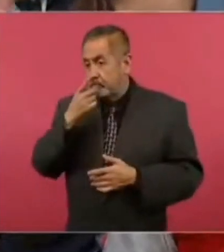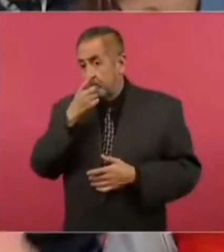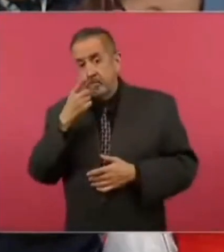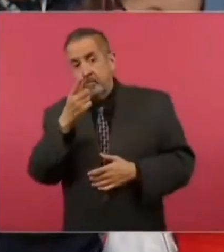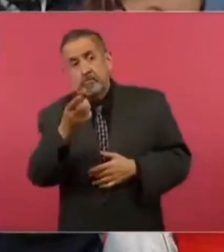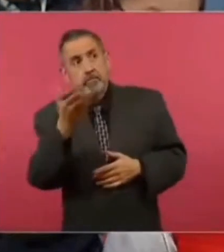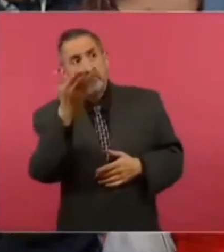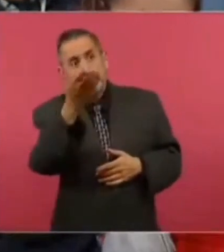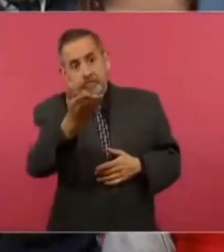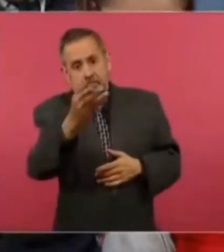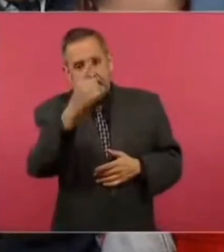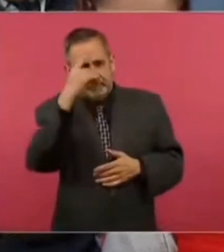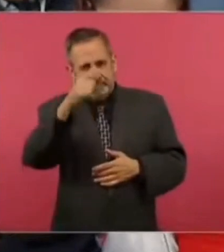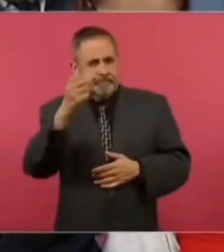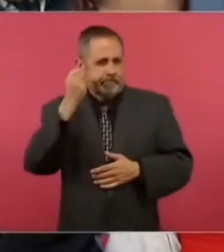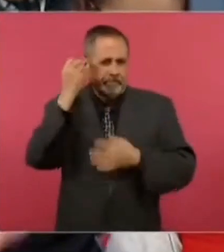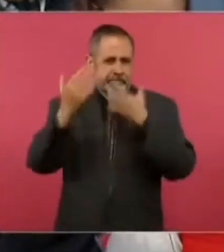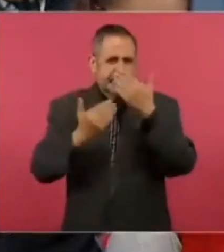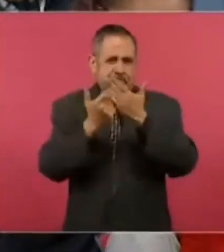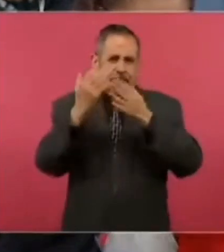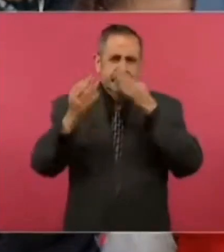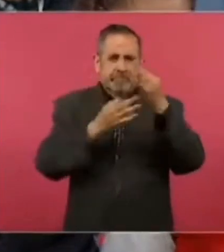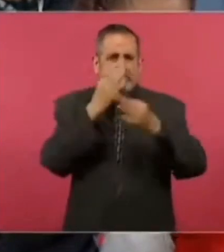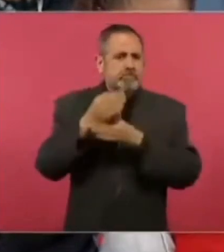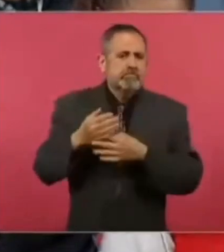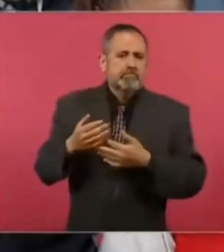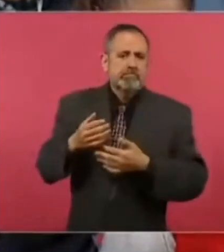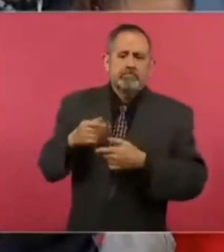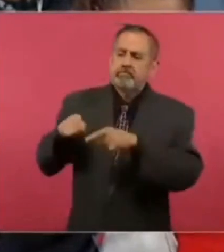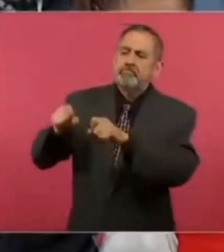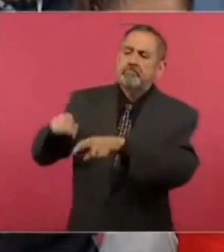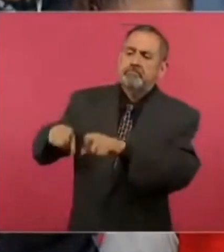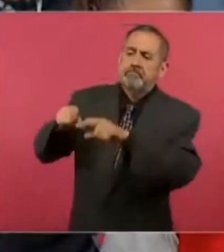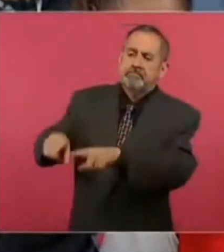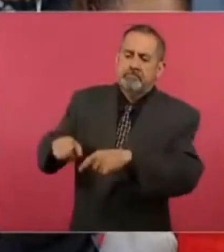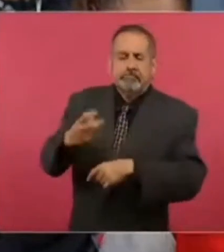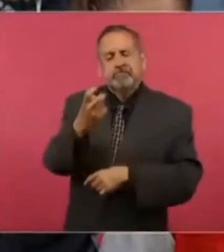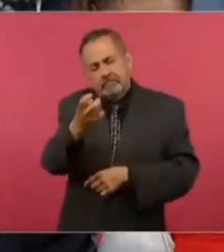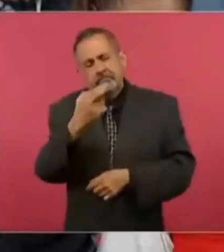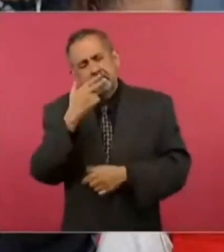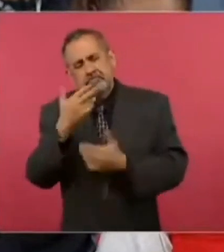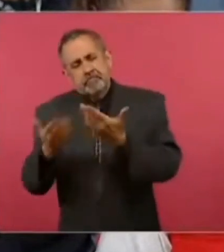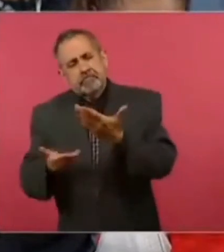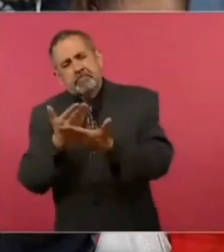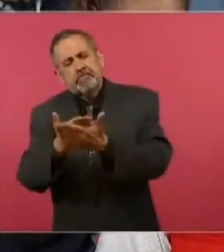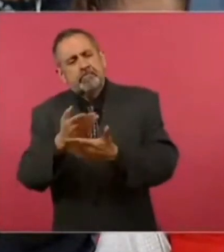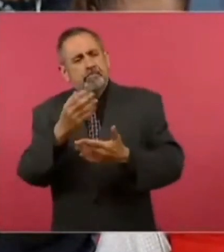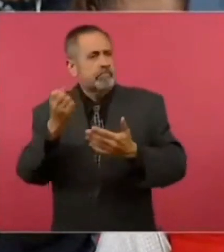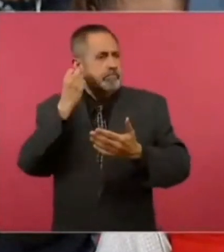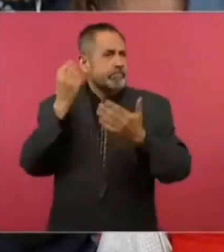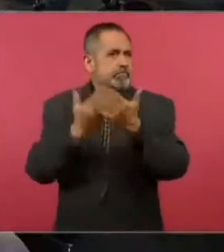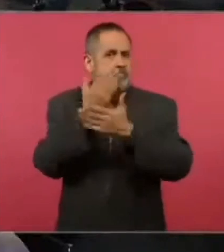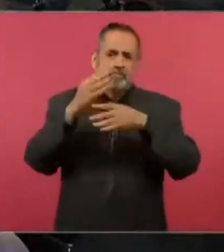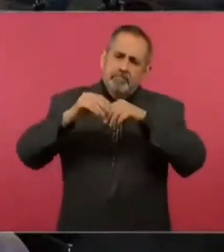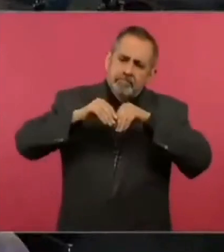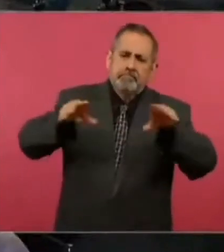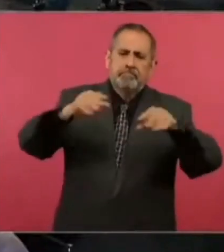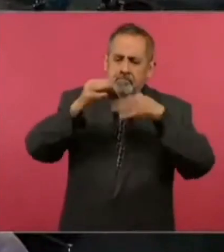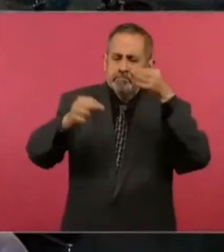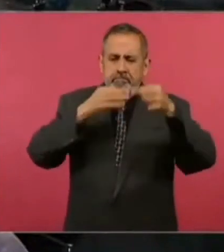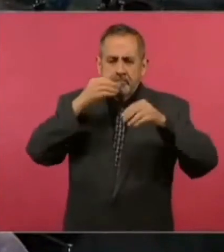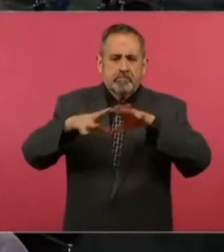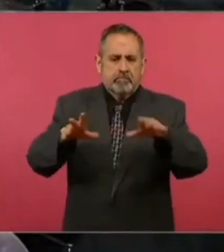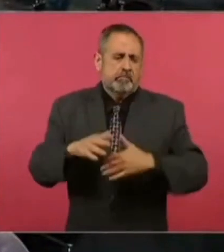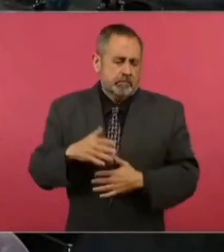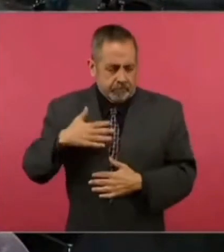no les pedimos allá que lo digan en la mañanera, es difícil que sean escuchados muchas veces en sus estados. Entonces,